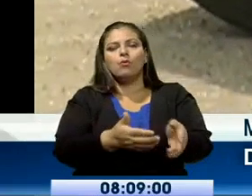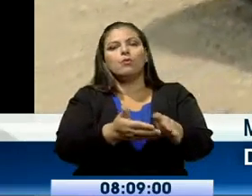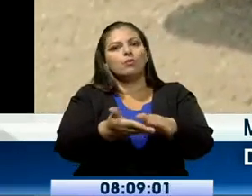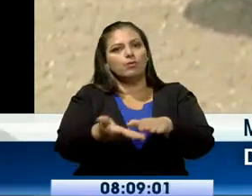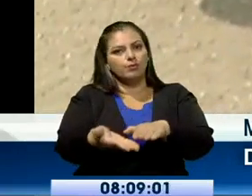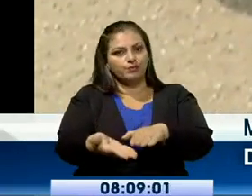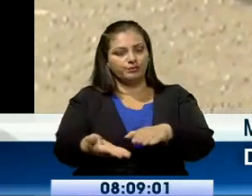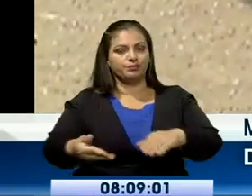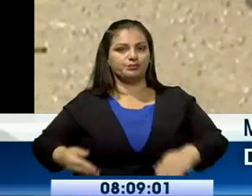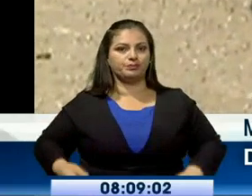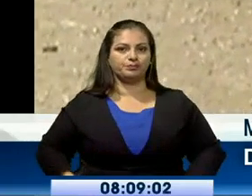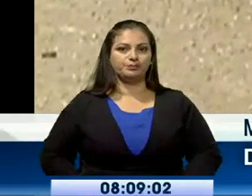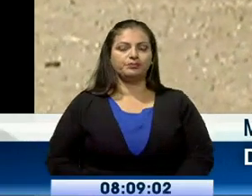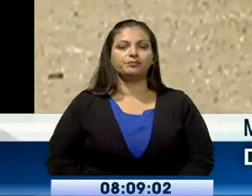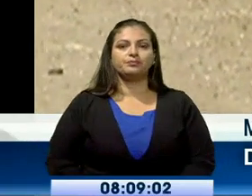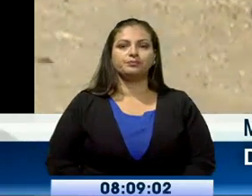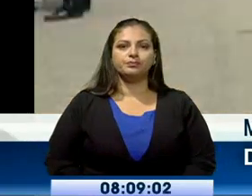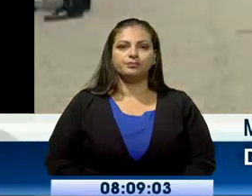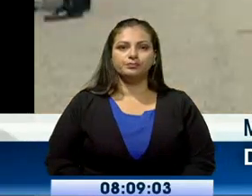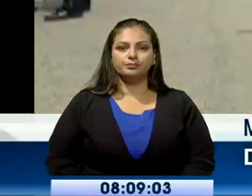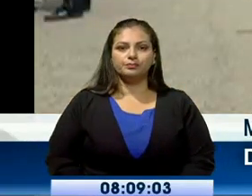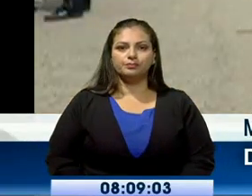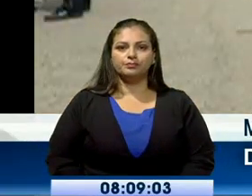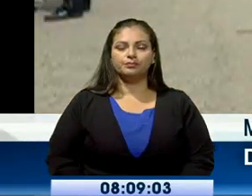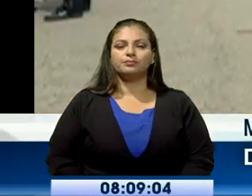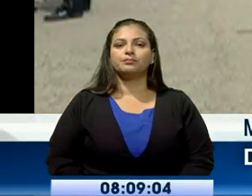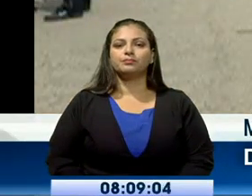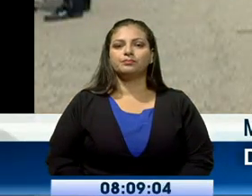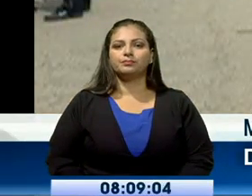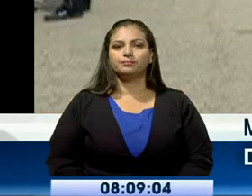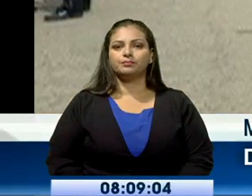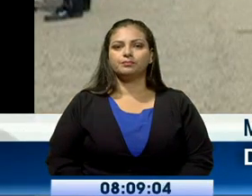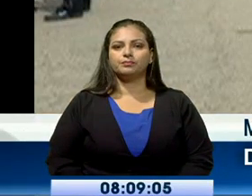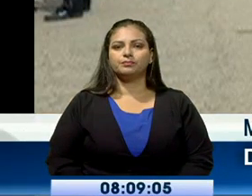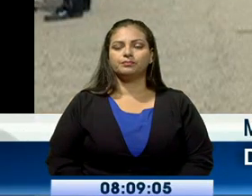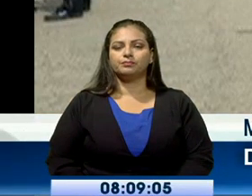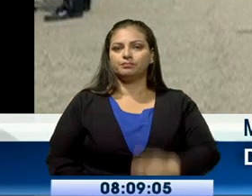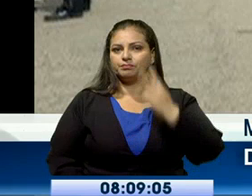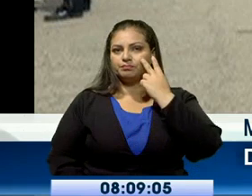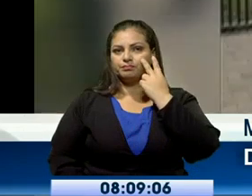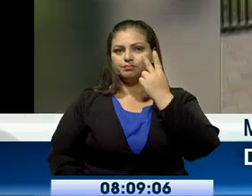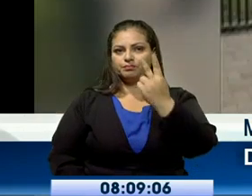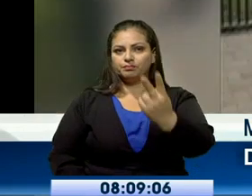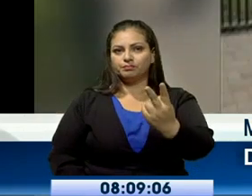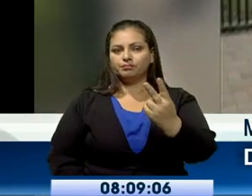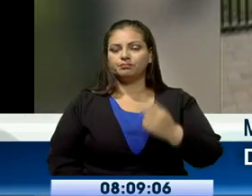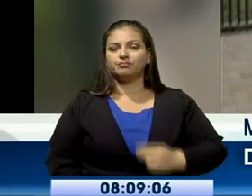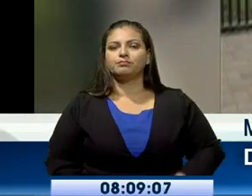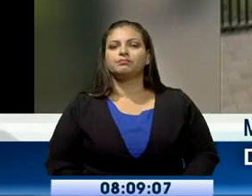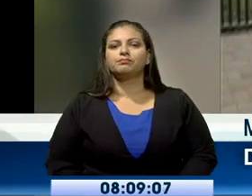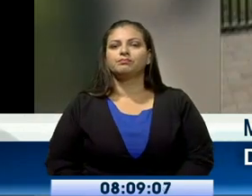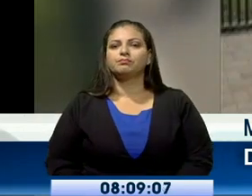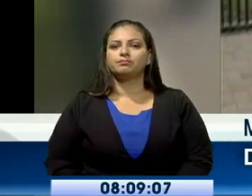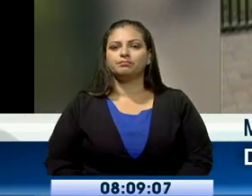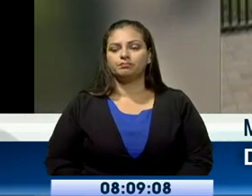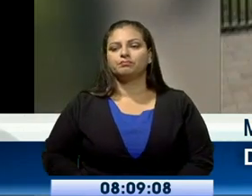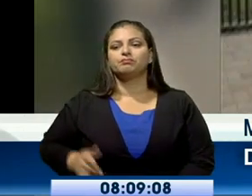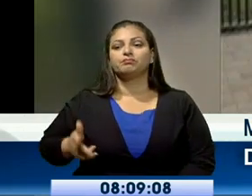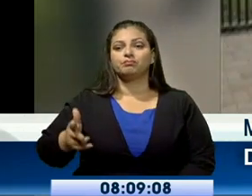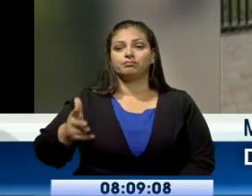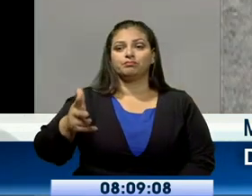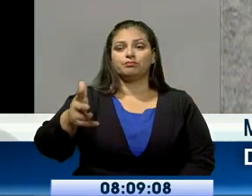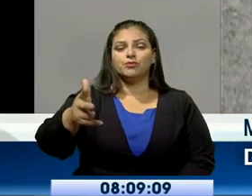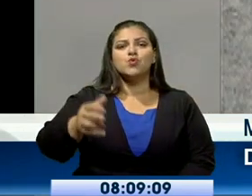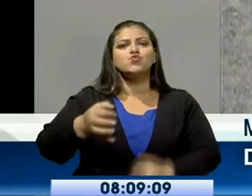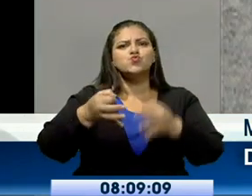una persona, al girar con su vehículo en U, habría alcanzado a una transeúnte que en ese instante se encontraba cruzando la